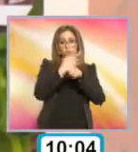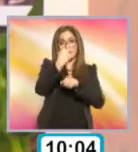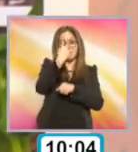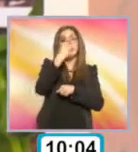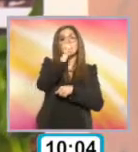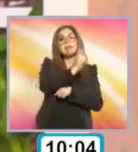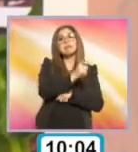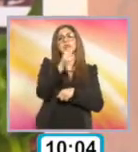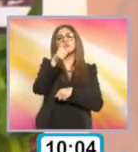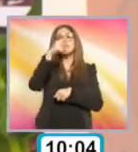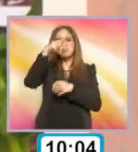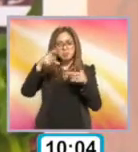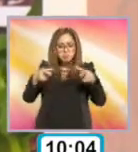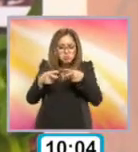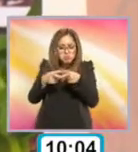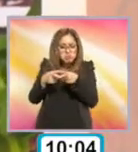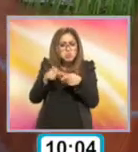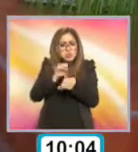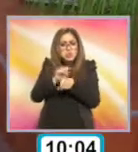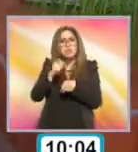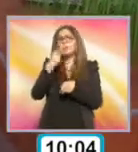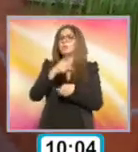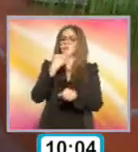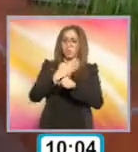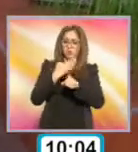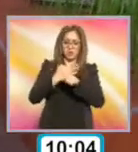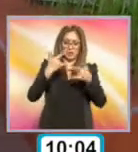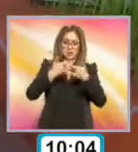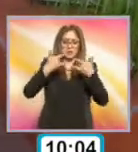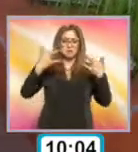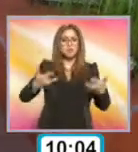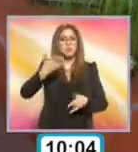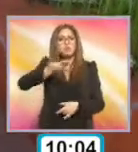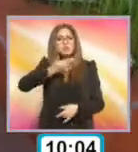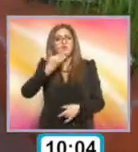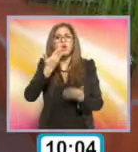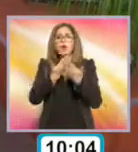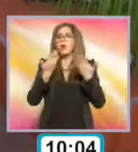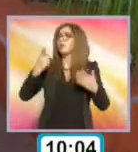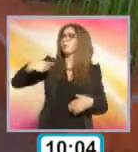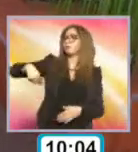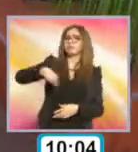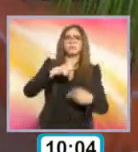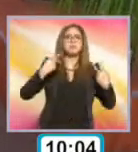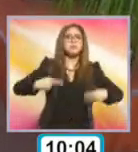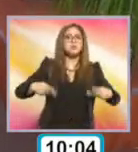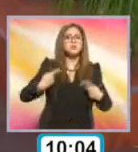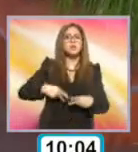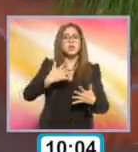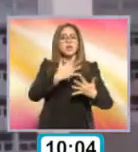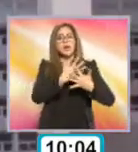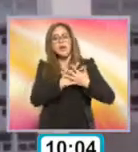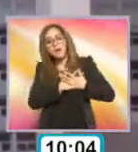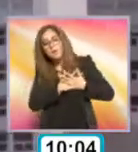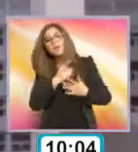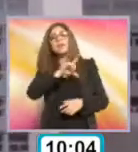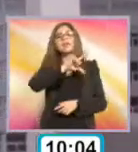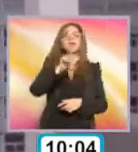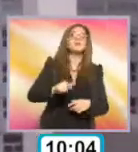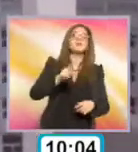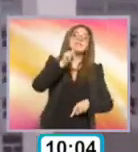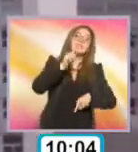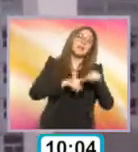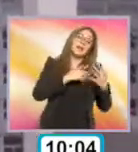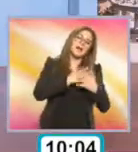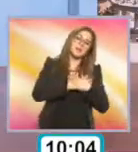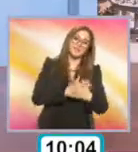sencillo, pero que es una historia muy cotidiana, porque todos los días la gente se enamora y se desenamora. Tienes toda la razón. Pues vamos a